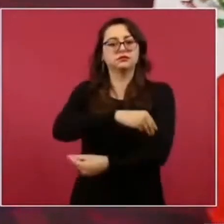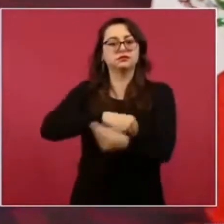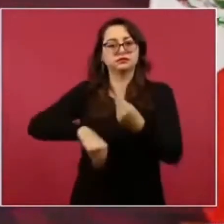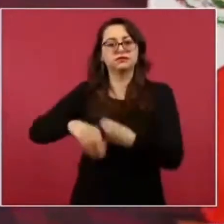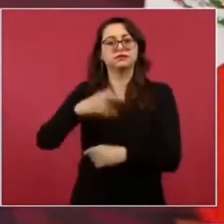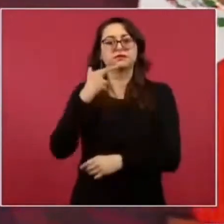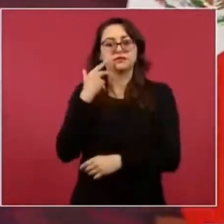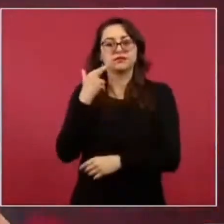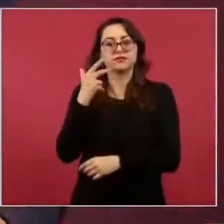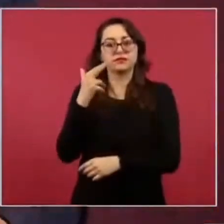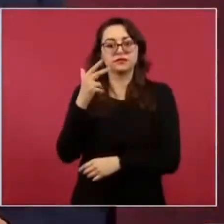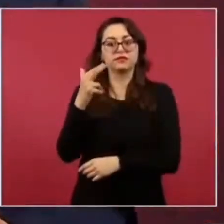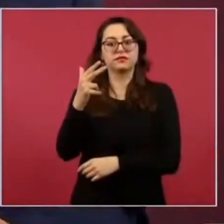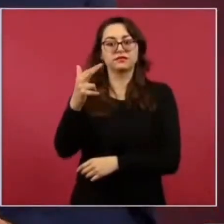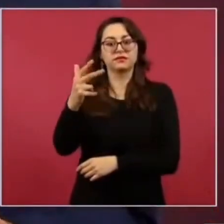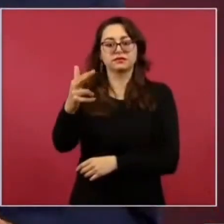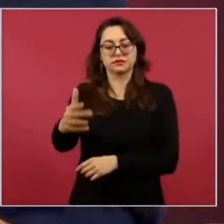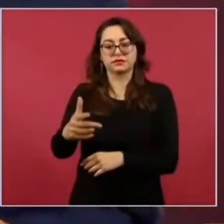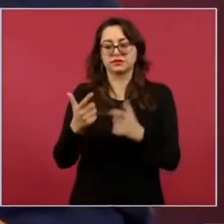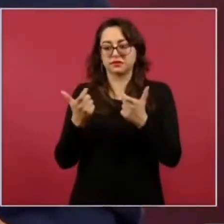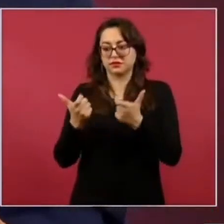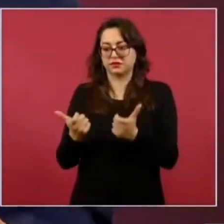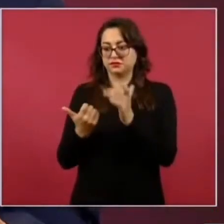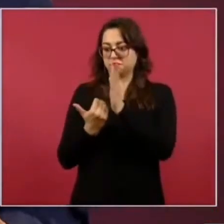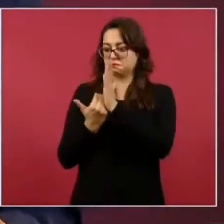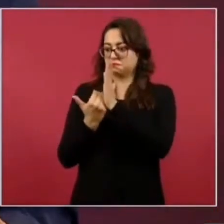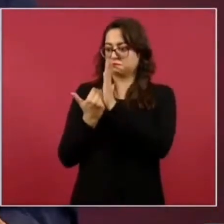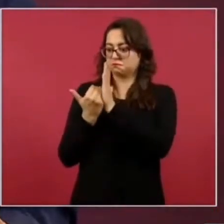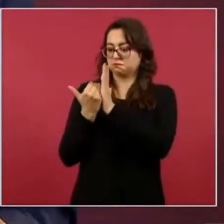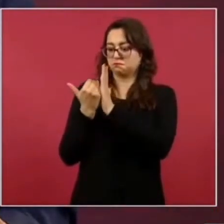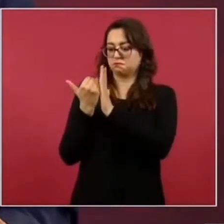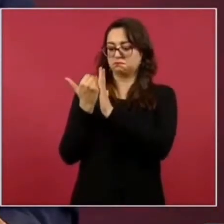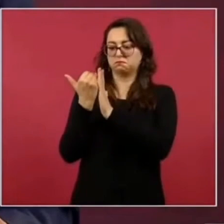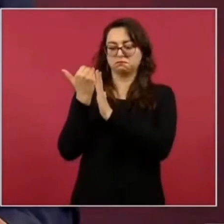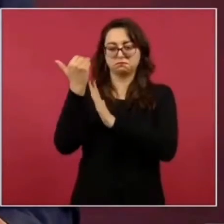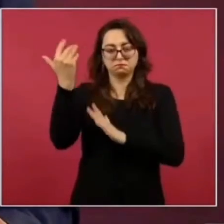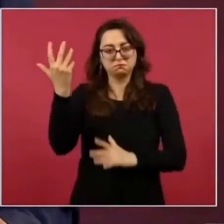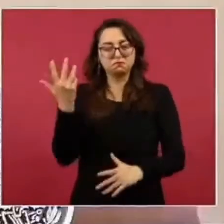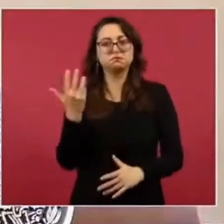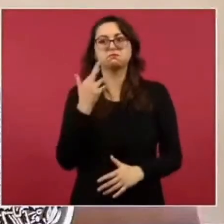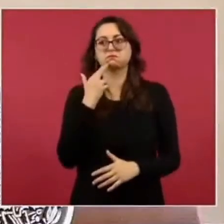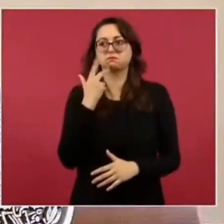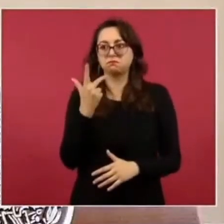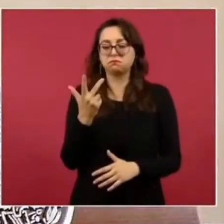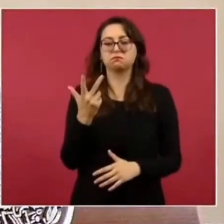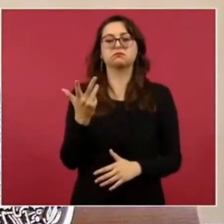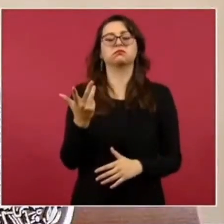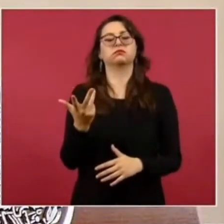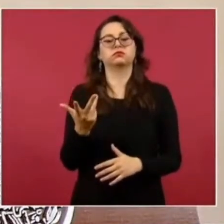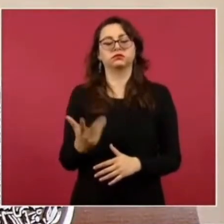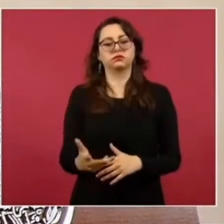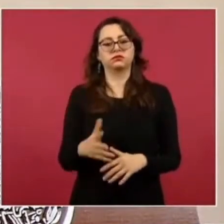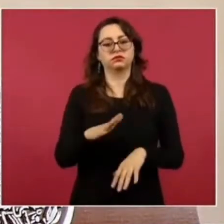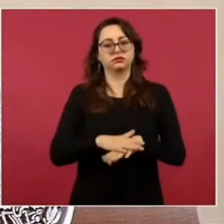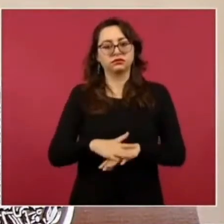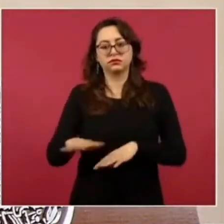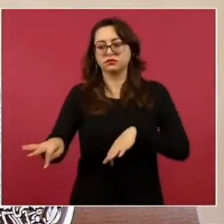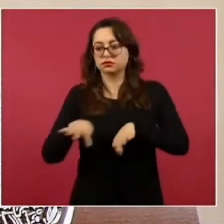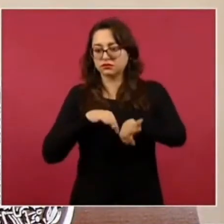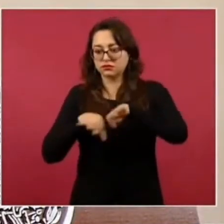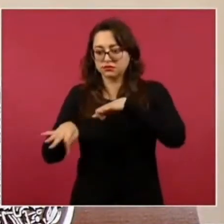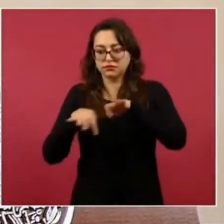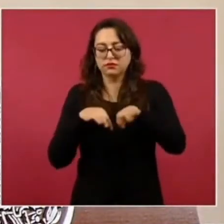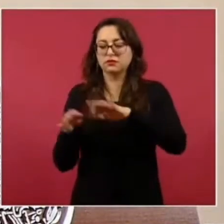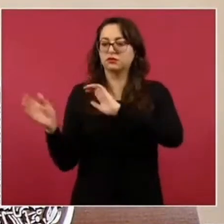el estado con más crecimiento económico en los últimos tiempos, con más creación de